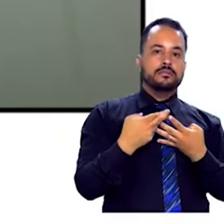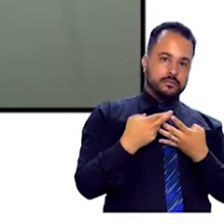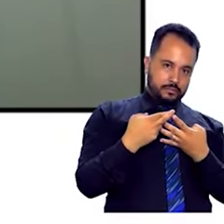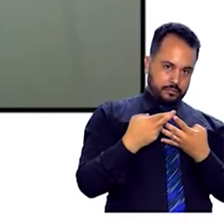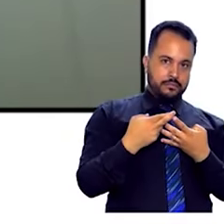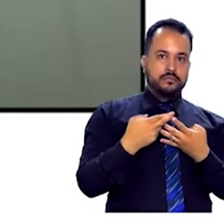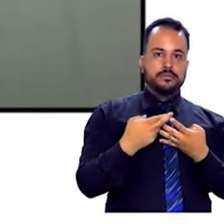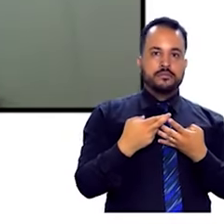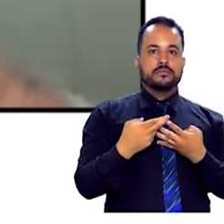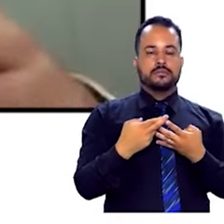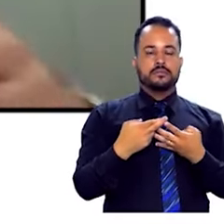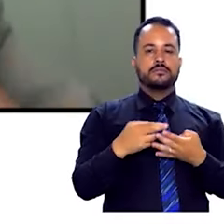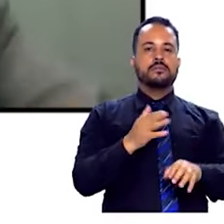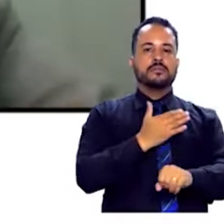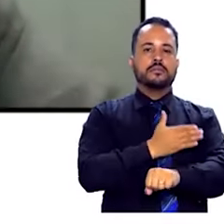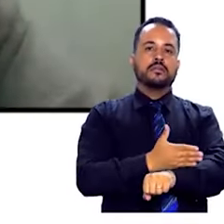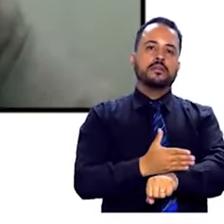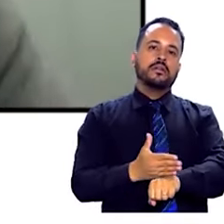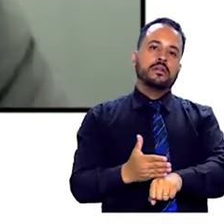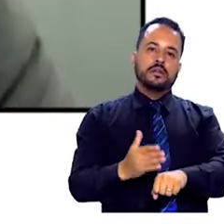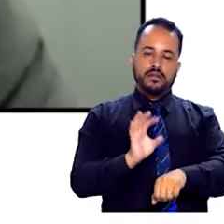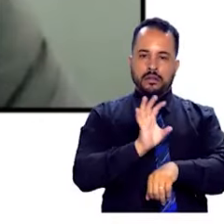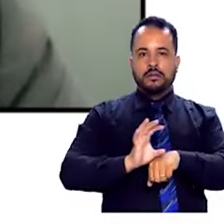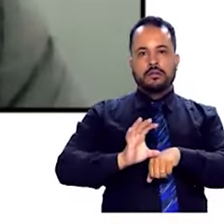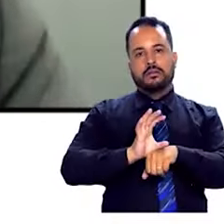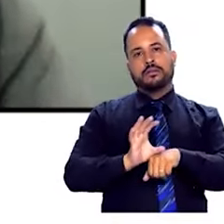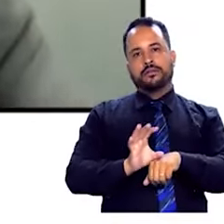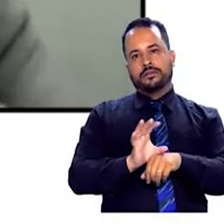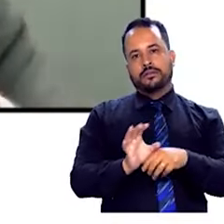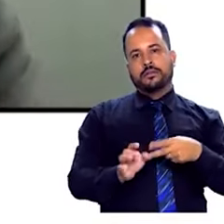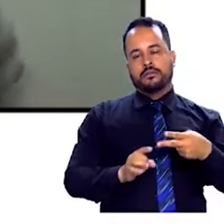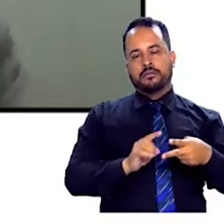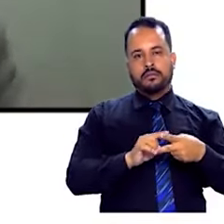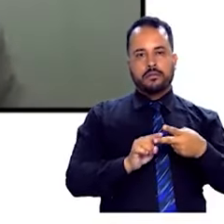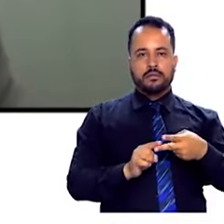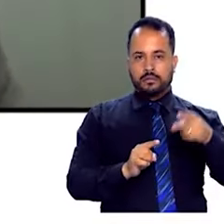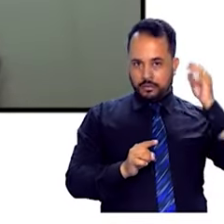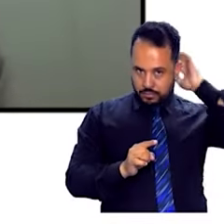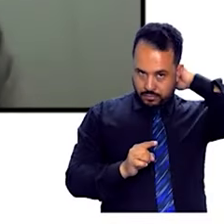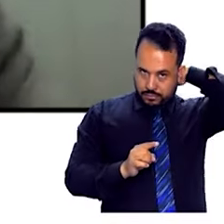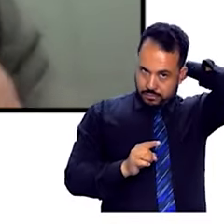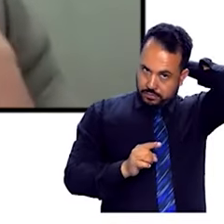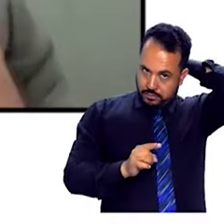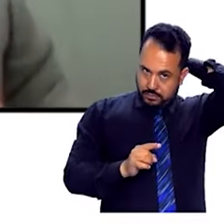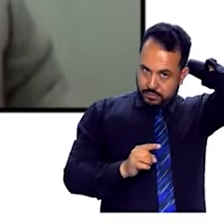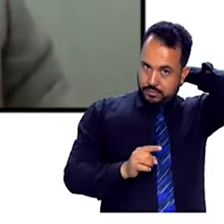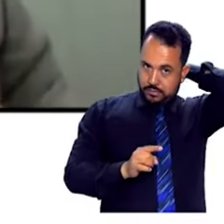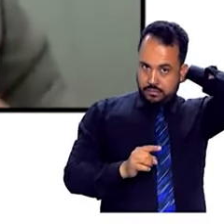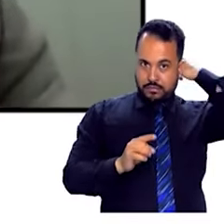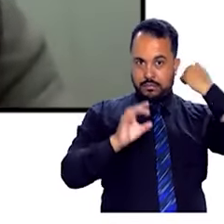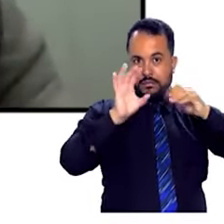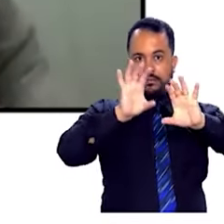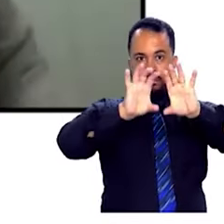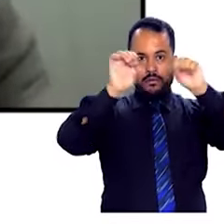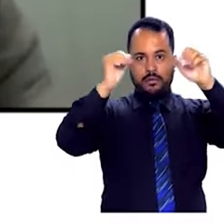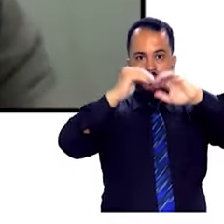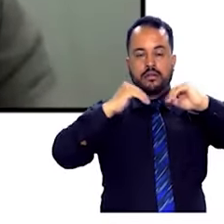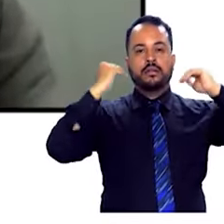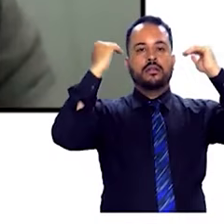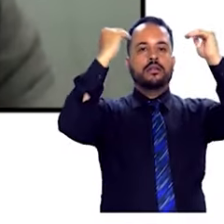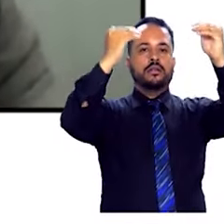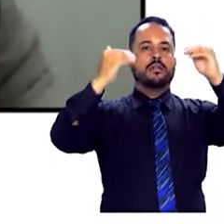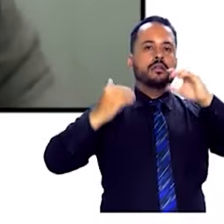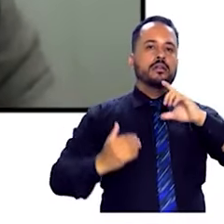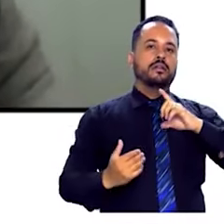2015 con lo la corte qued a cargo del gobierno una agenda se concentra